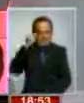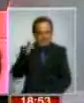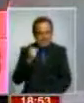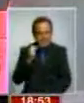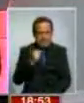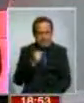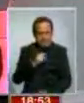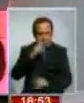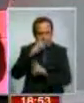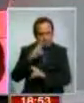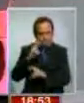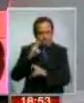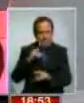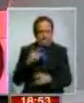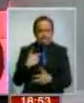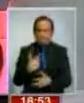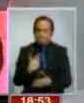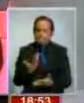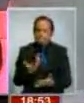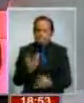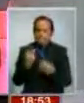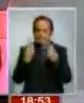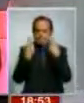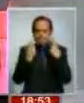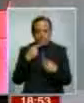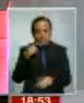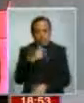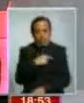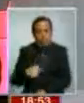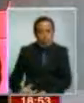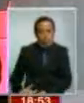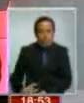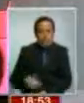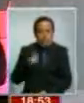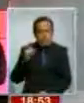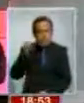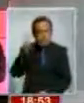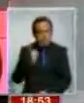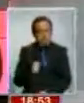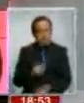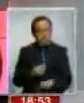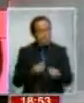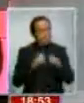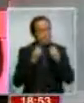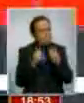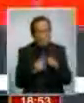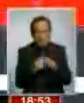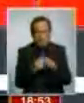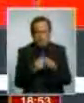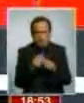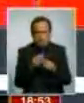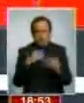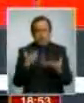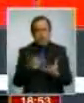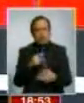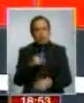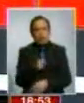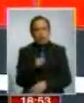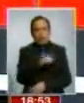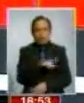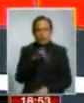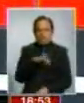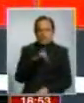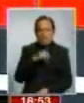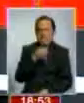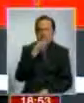¿Pero eso se desencantó? Sí. No, mira, el gobierno de Sebastián Piñera ha sido un muy buen gobierno. Y en eso no nos perdamos ni un minuto. Bueno, pero el senador Manuel José Sandón dice que ha